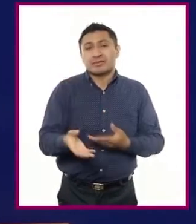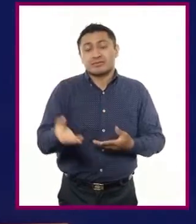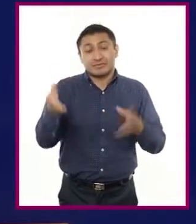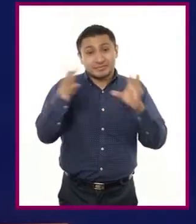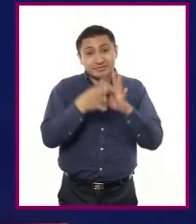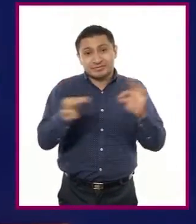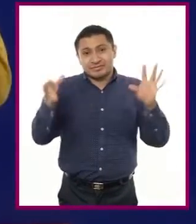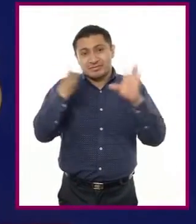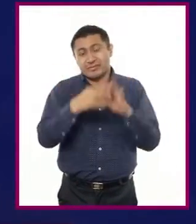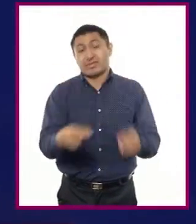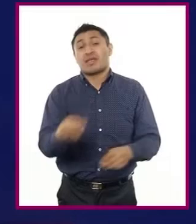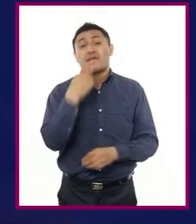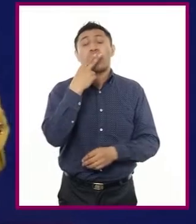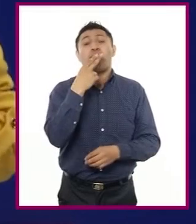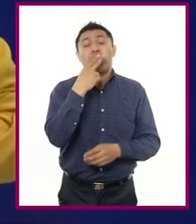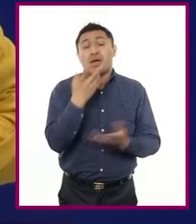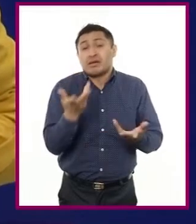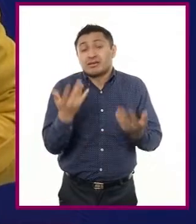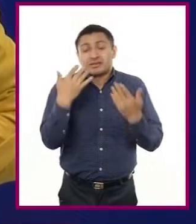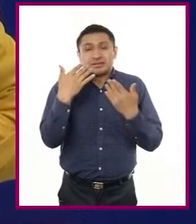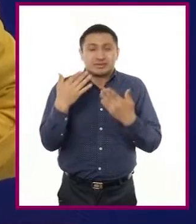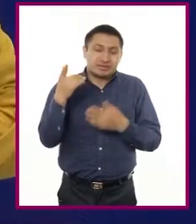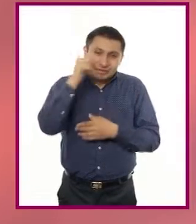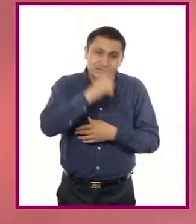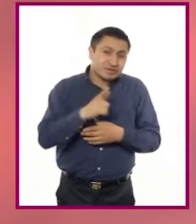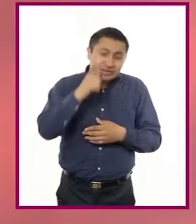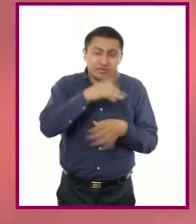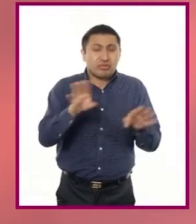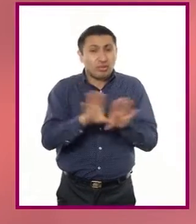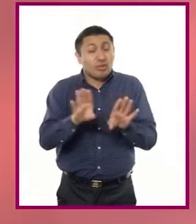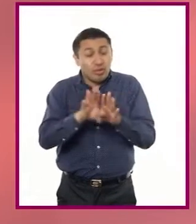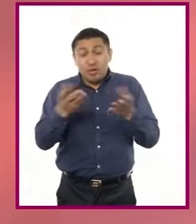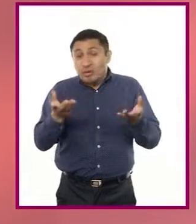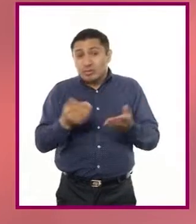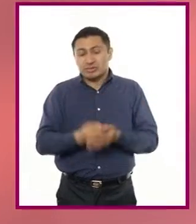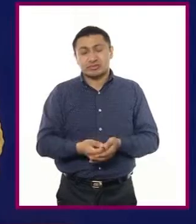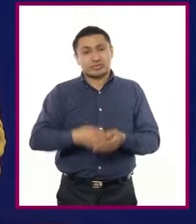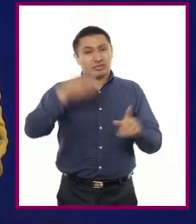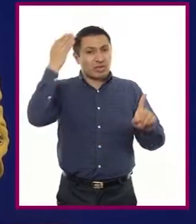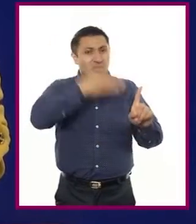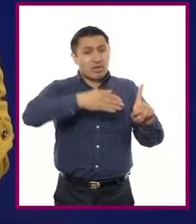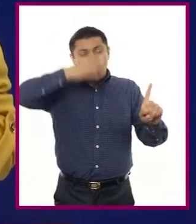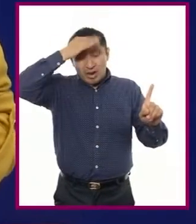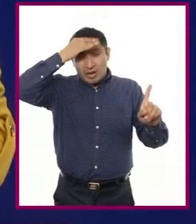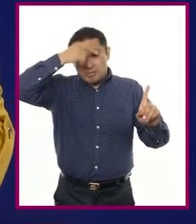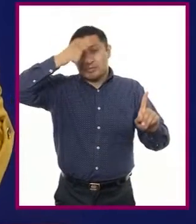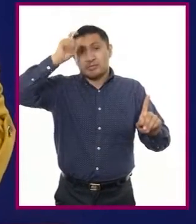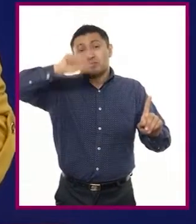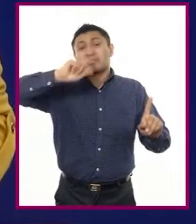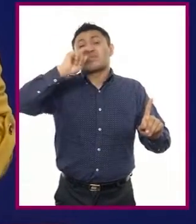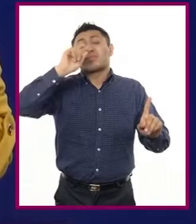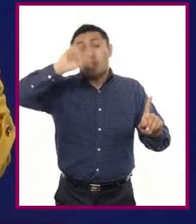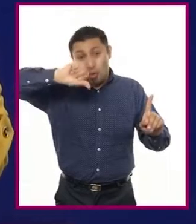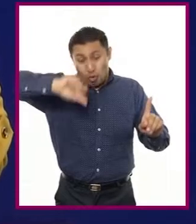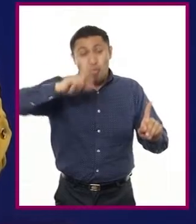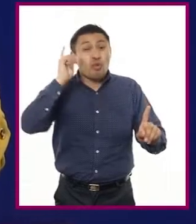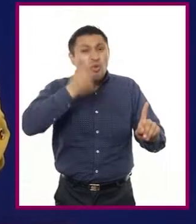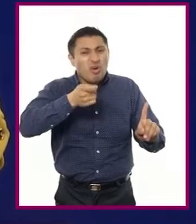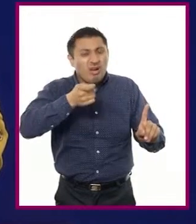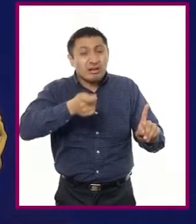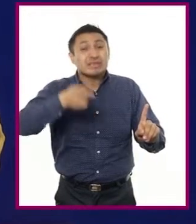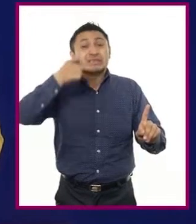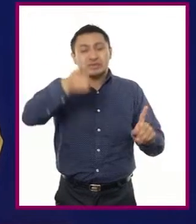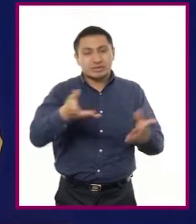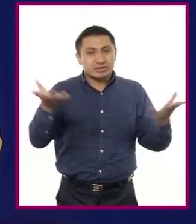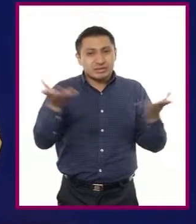de estos usos que solemos dar al lenguaje. El aprendizaje esperado es: elabora distintos